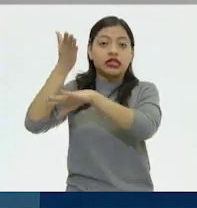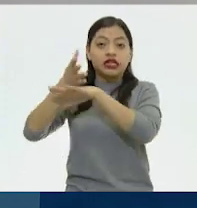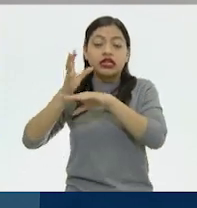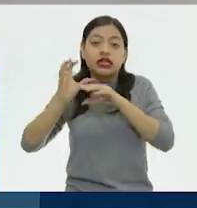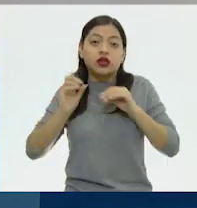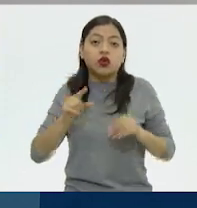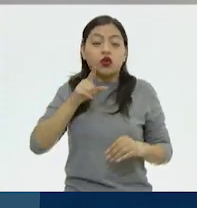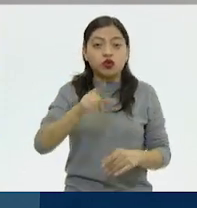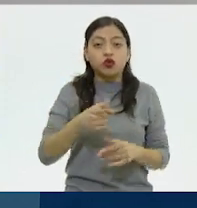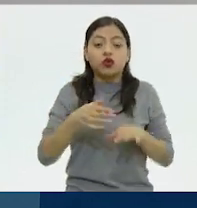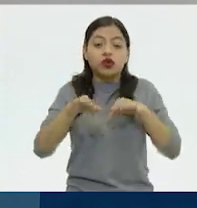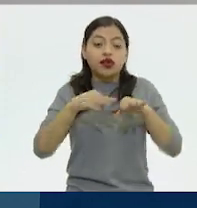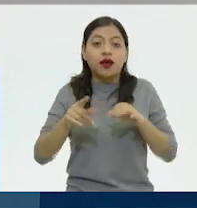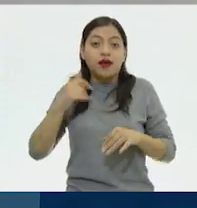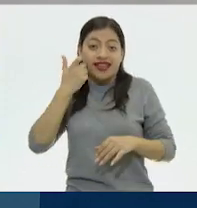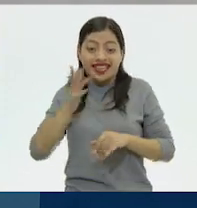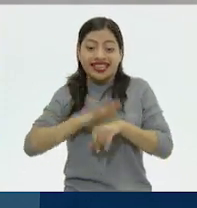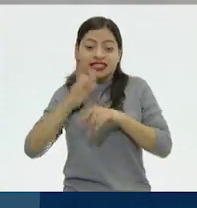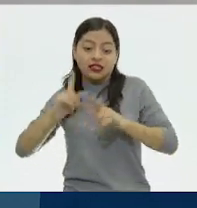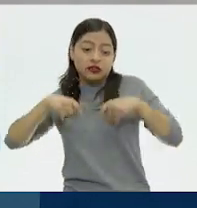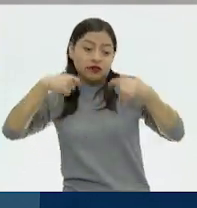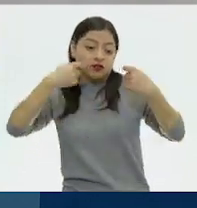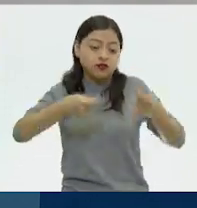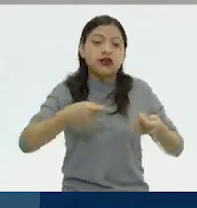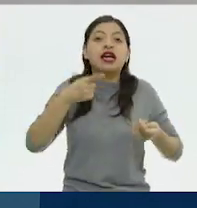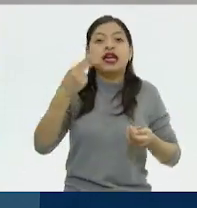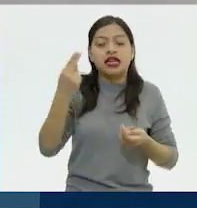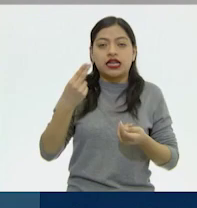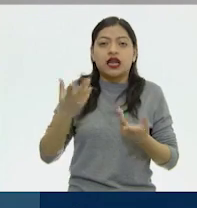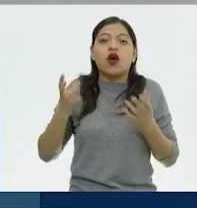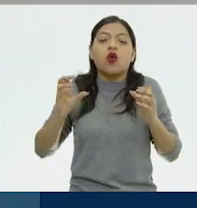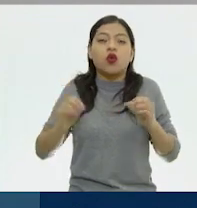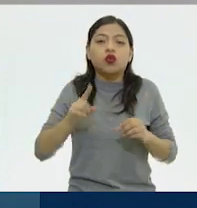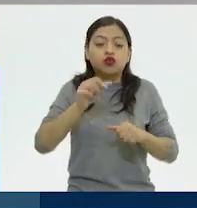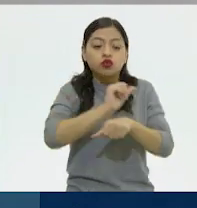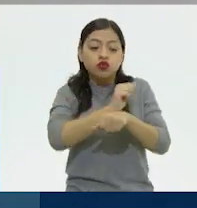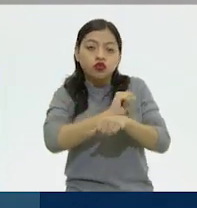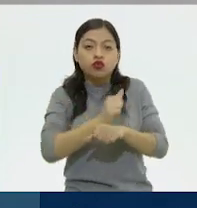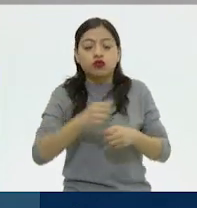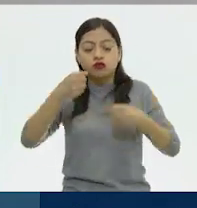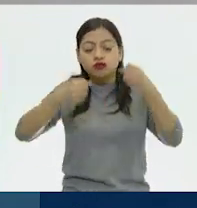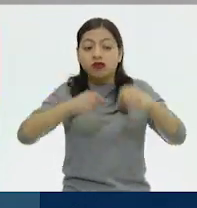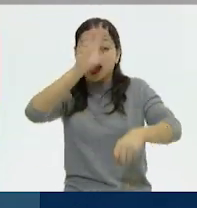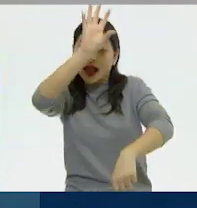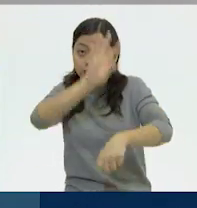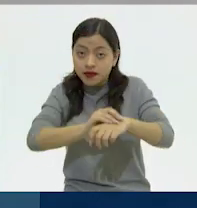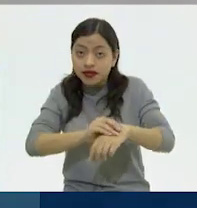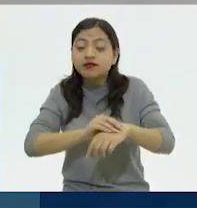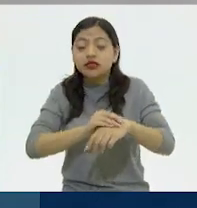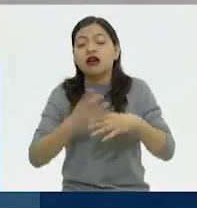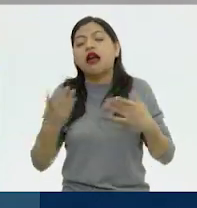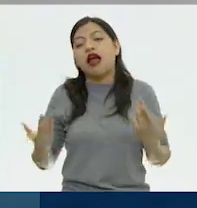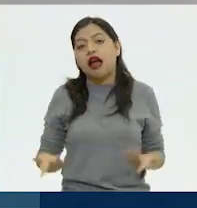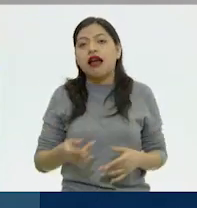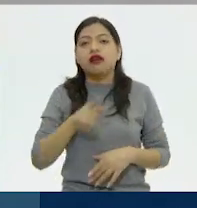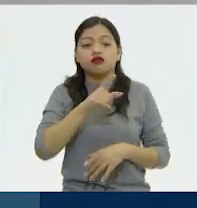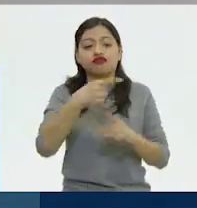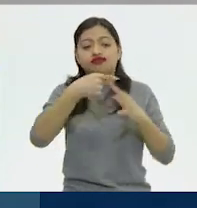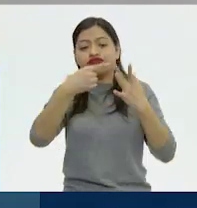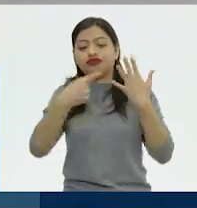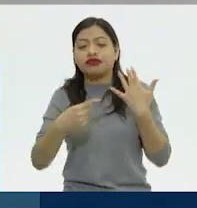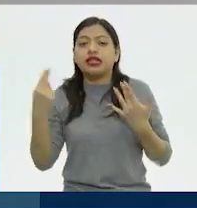ascender a un puesto laboral, para sacar a lo mejor la licencia de manejo, y así puedo mencionar un largo